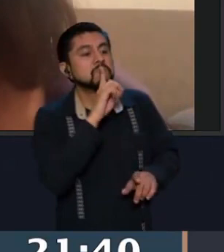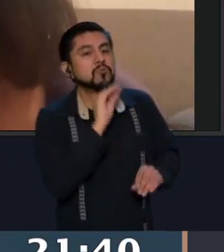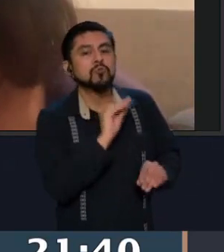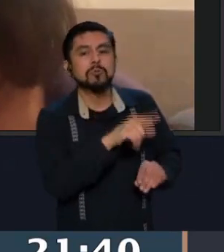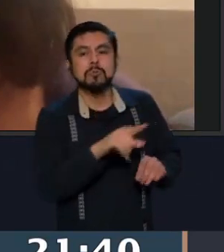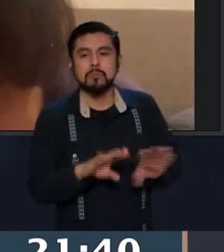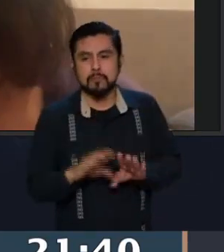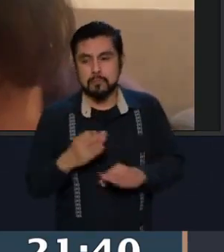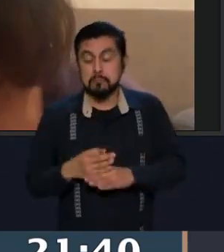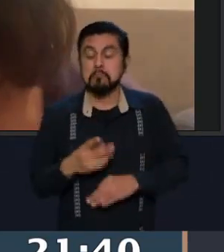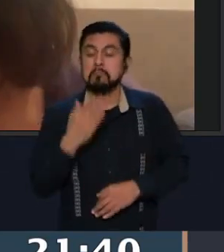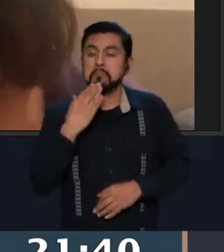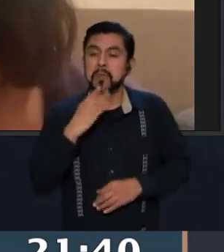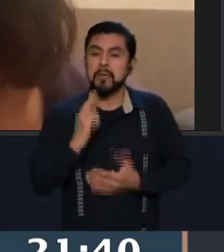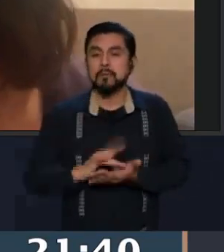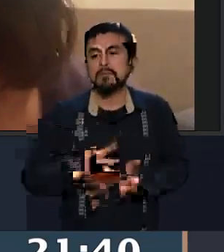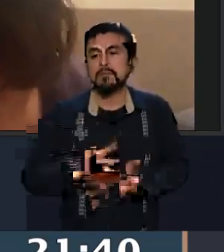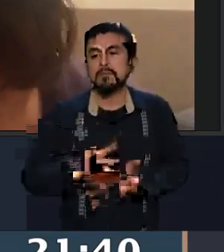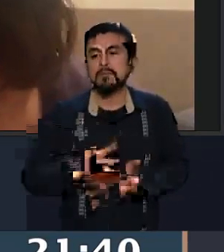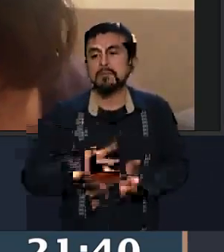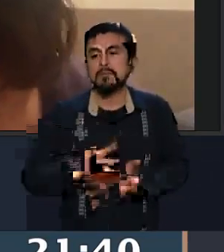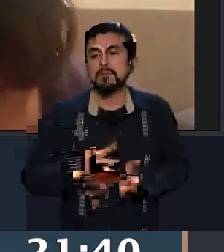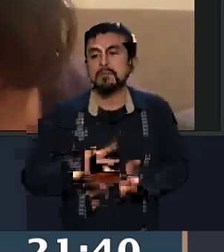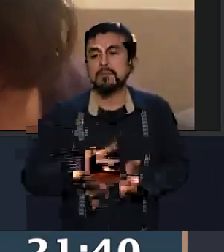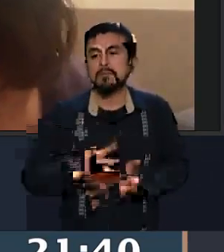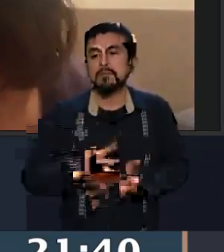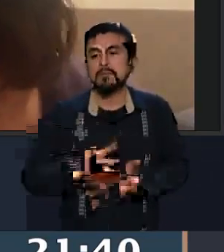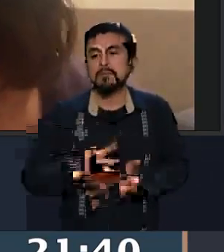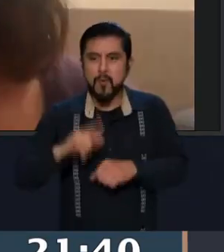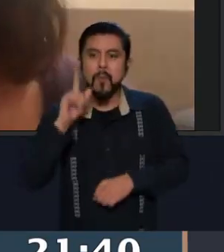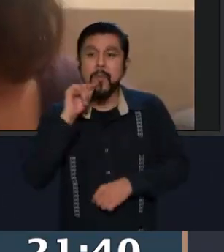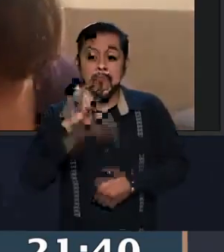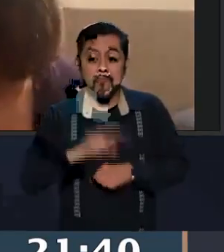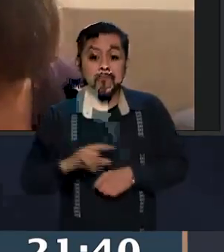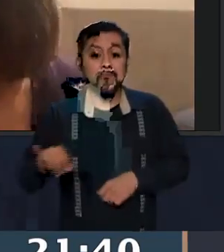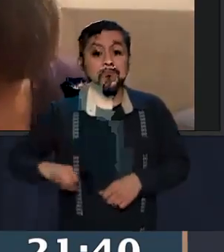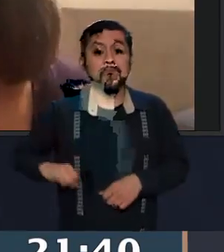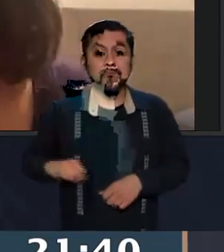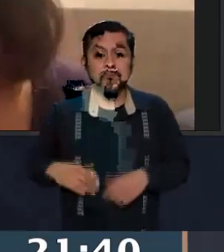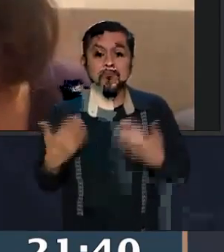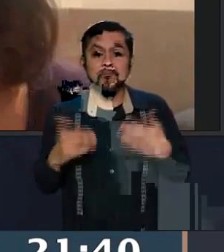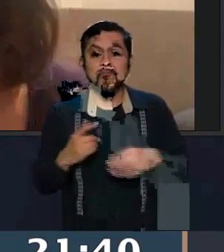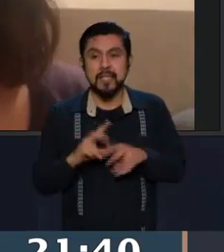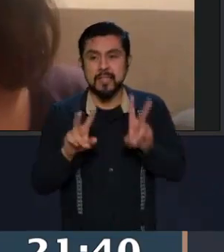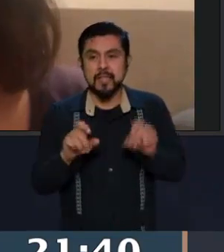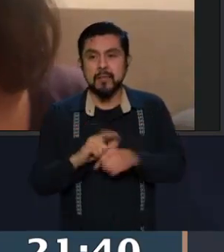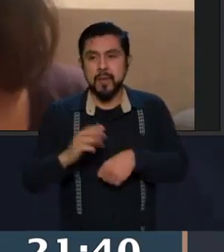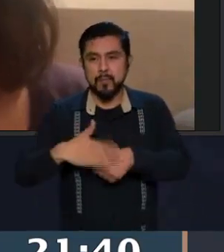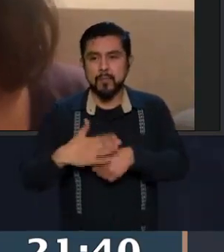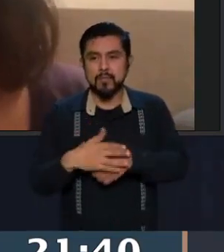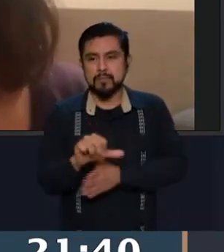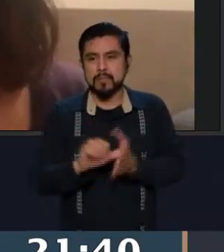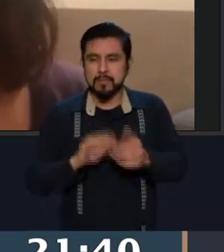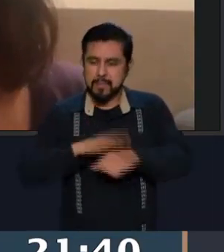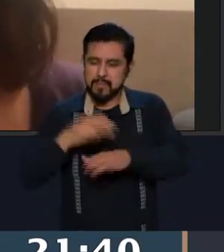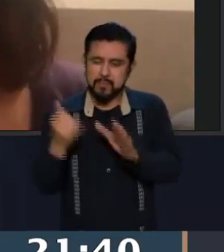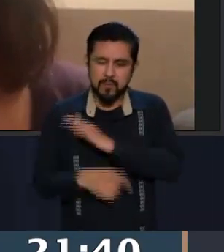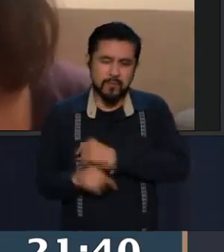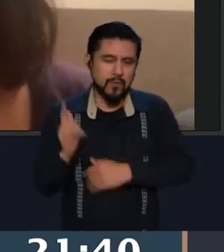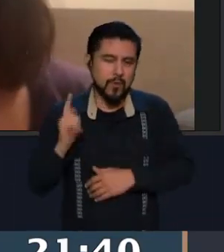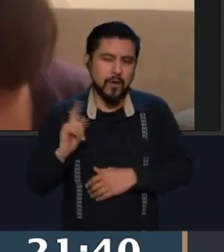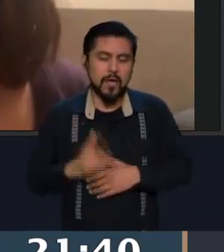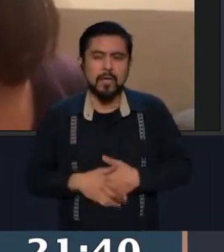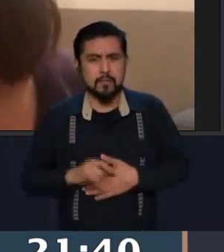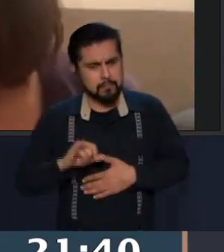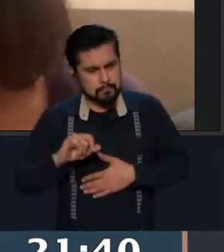la realidad. Querida doctora, te agradezco mucho por tu tiempo. Espero que mañana están muy buenos los temas. Ojalá que la próxima semana podamos abordarlos más a profundidad. ¿Te parece?